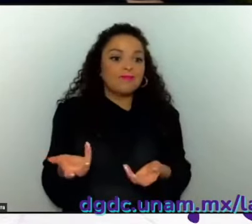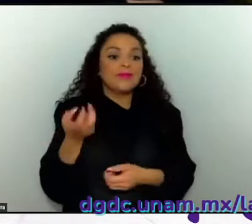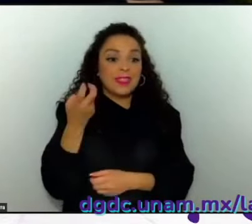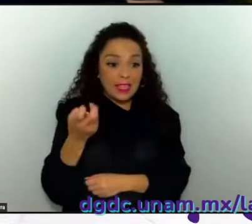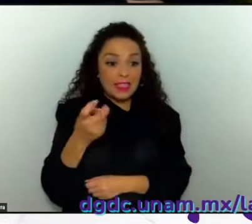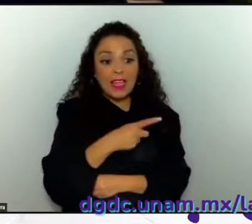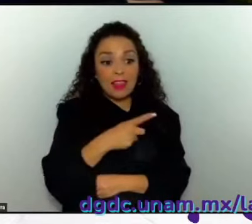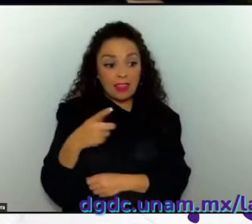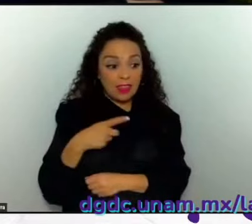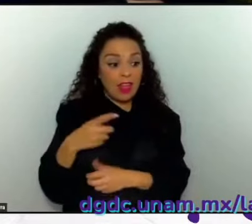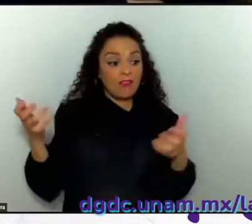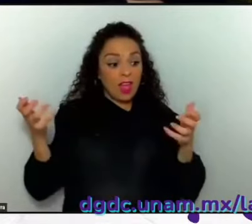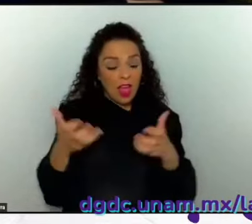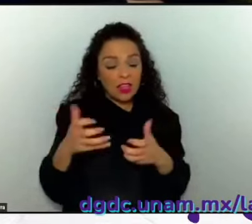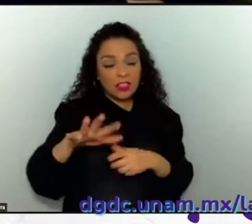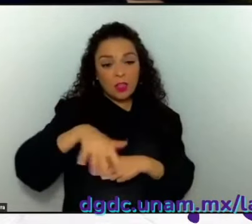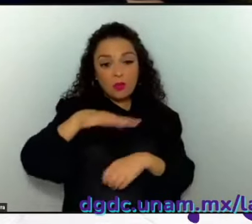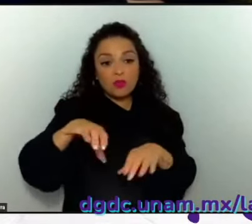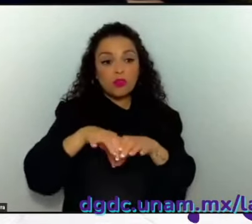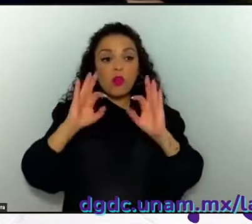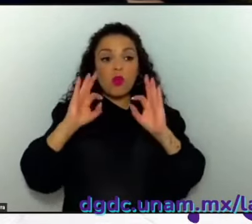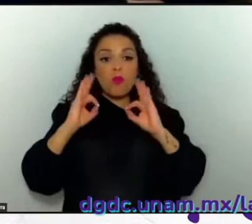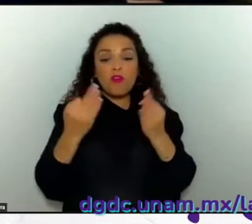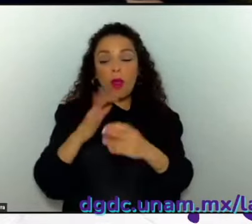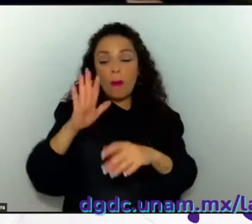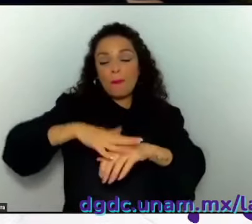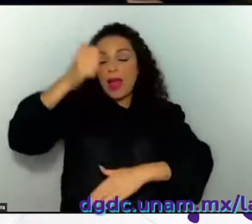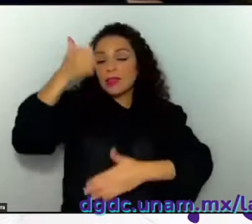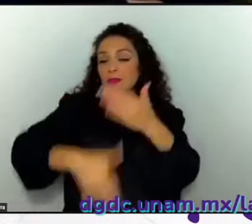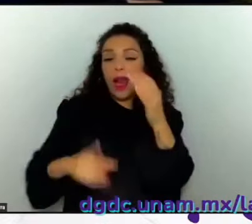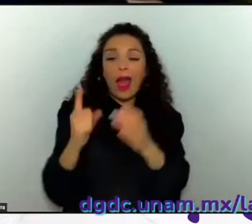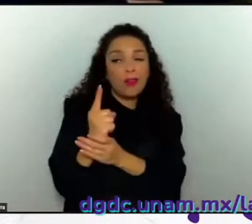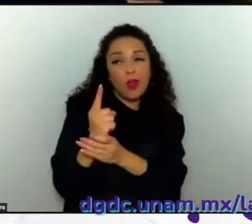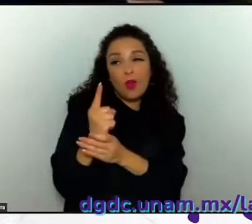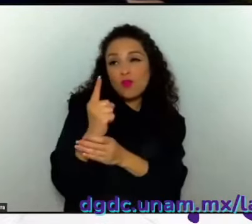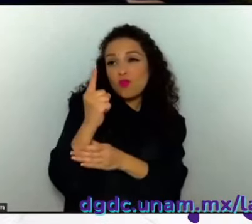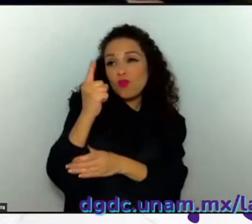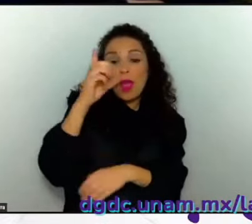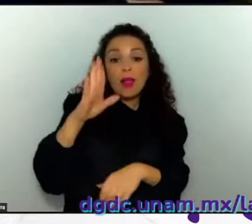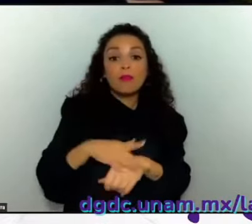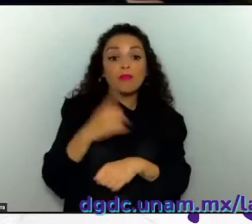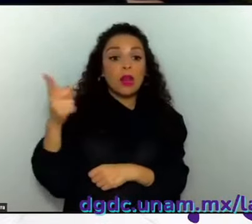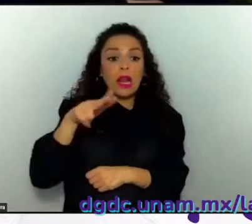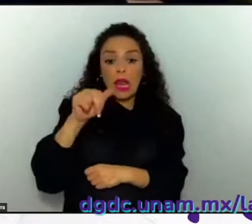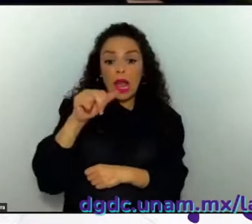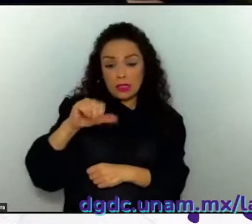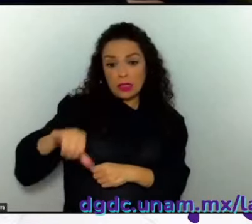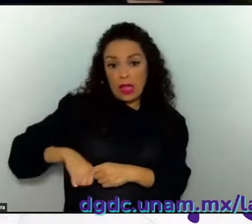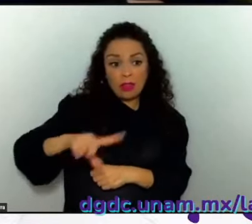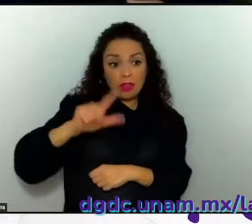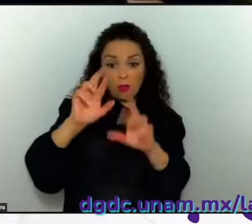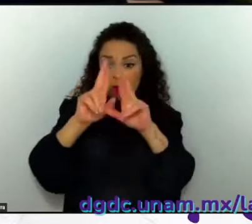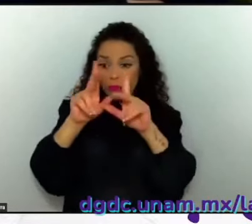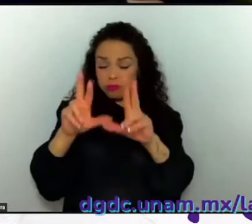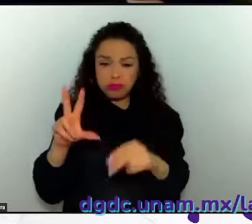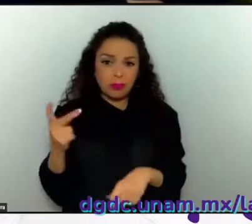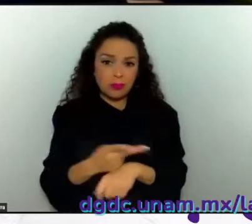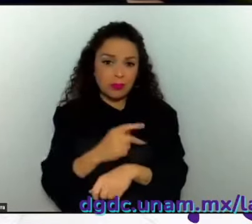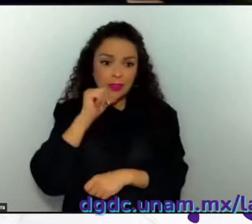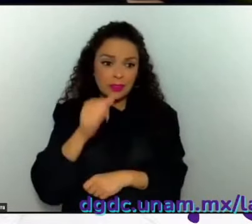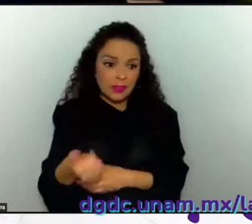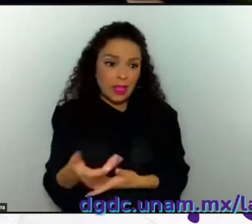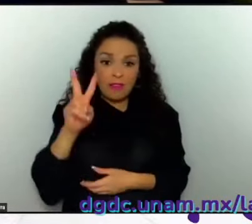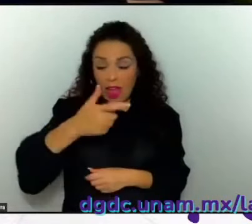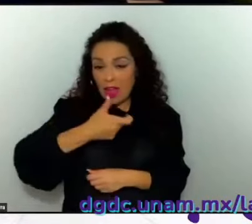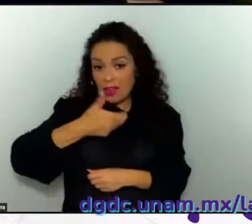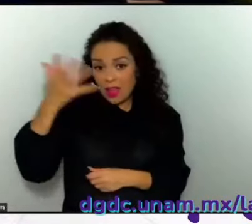sean mucho más baratos. A la NASA no le importa si el cohete se destruye después de que lo usas, hace otro. De todas maneras, es carísimo, pero no tiene el dinero. En